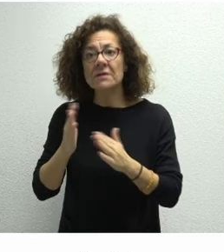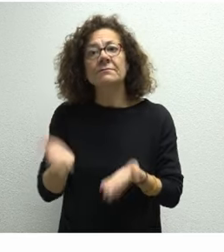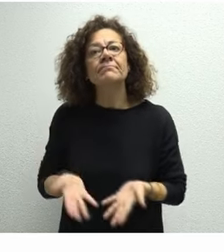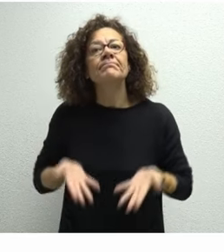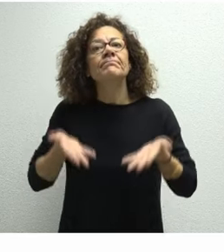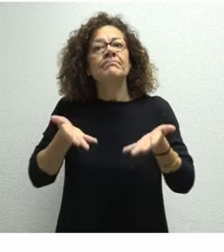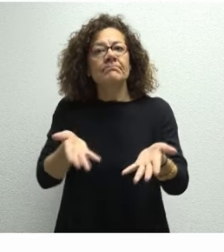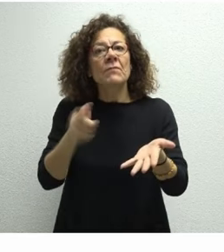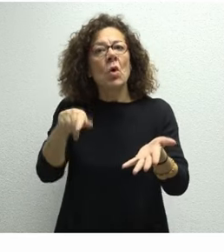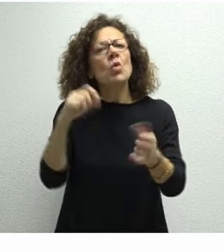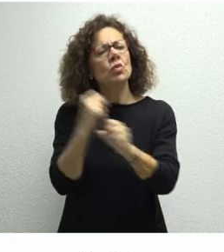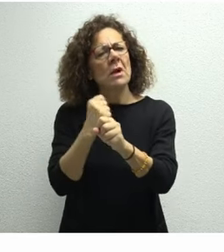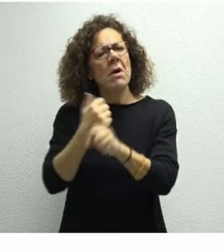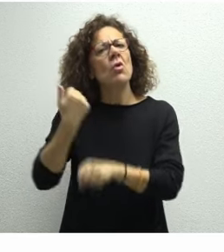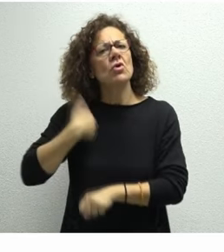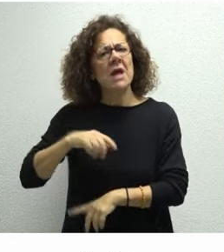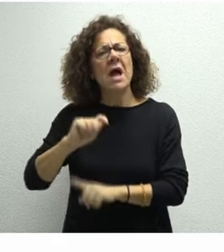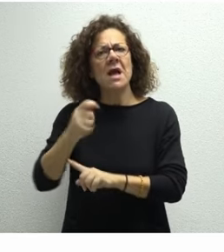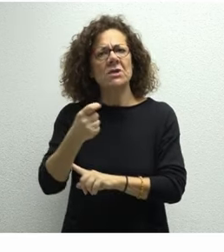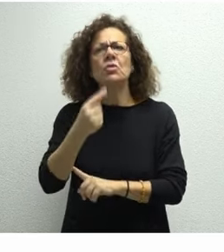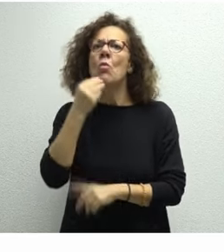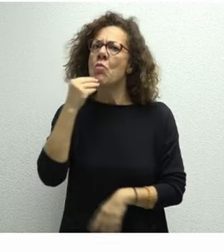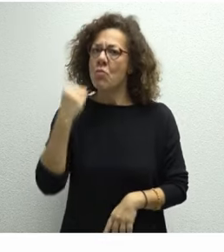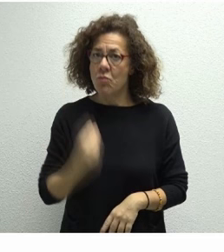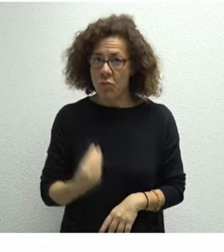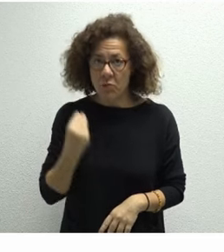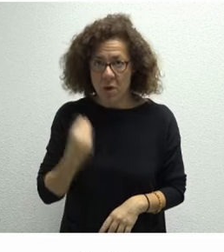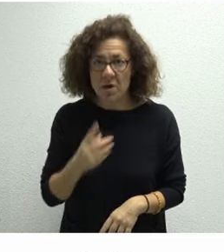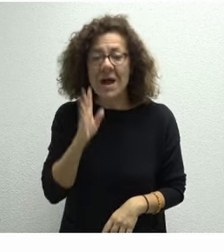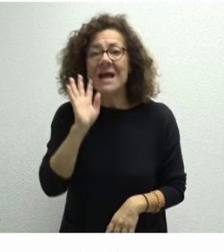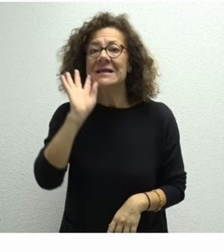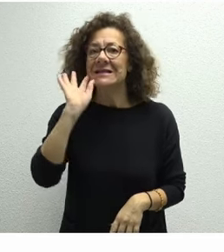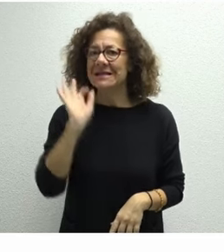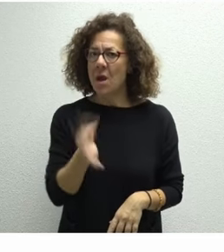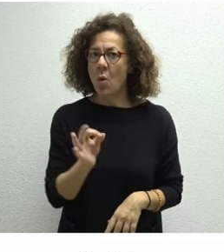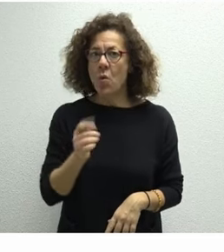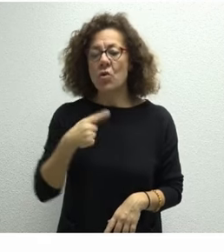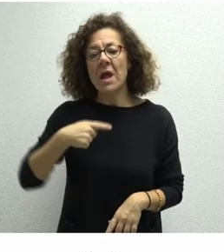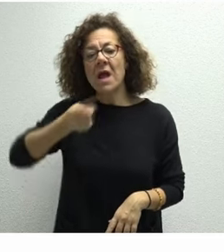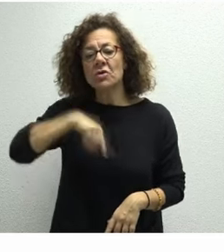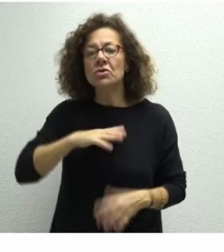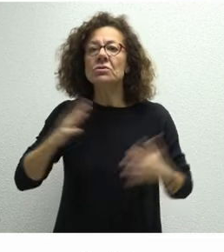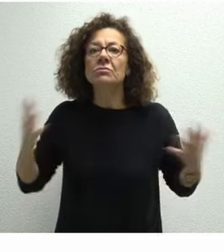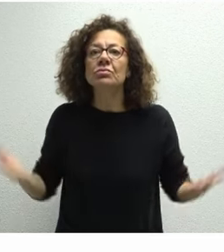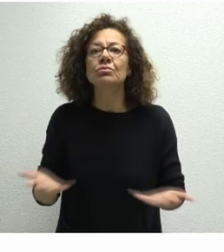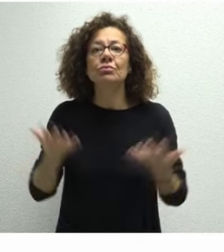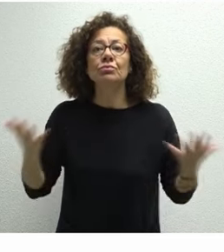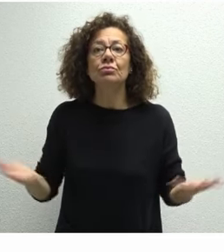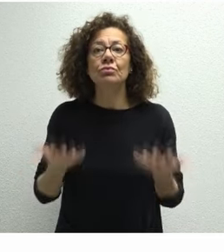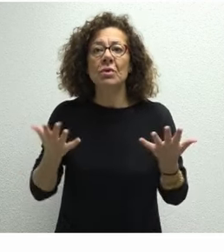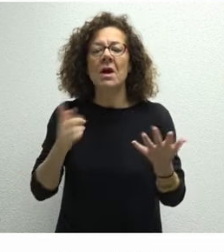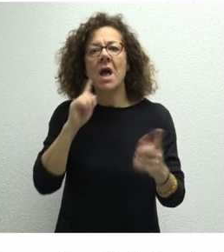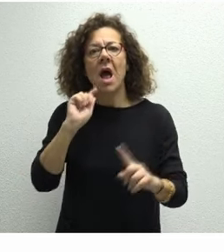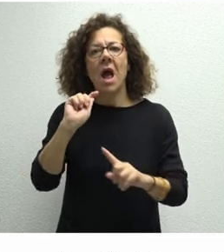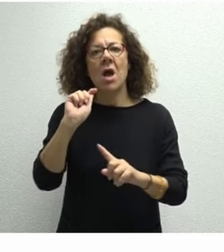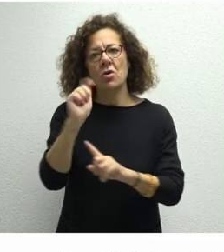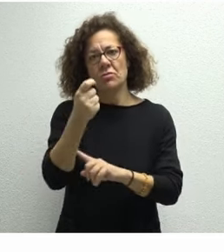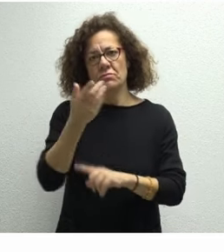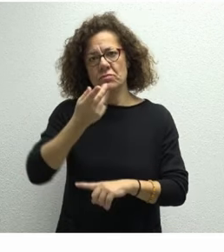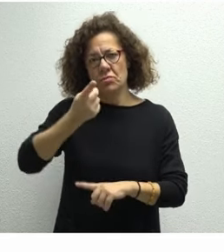trabajo realizado muy valioso y que seguro que nos va a impulsar para cumplir nuestra